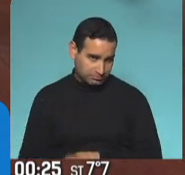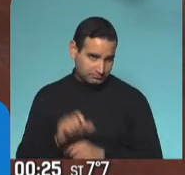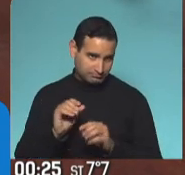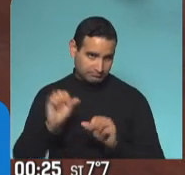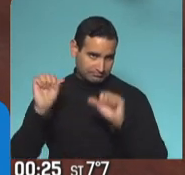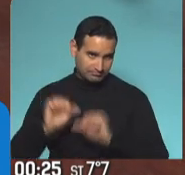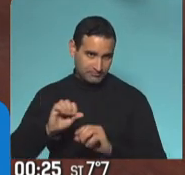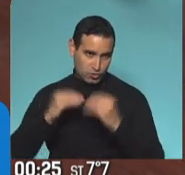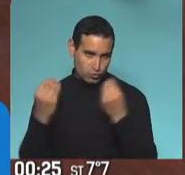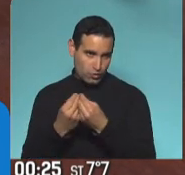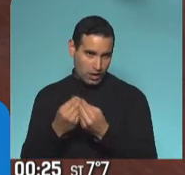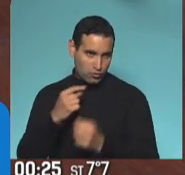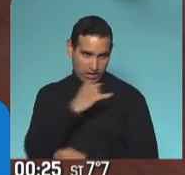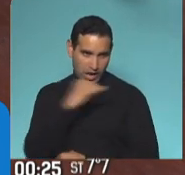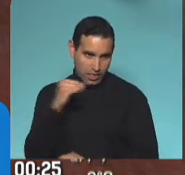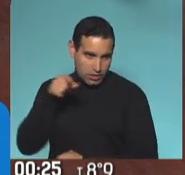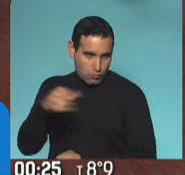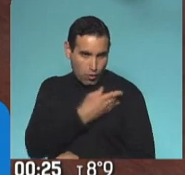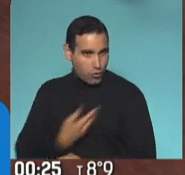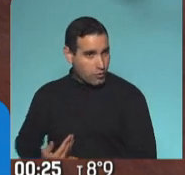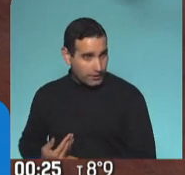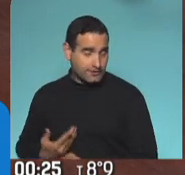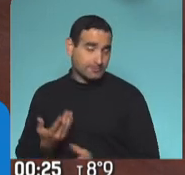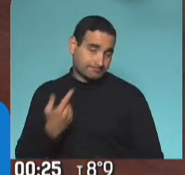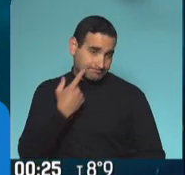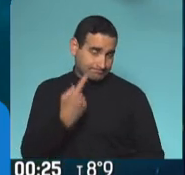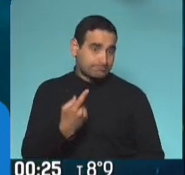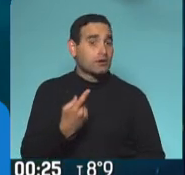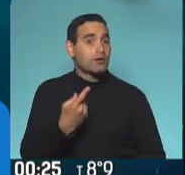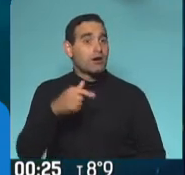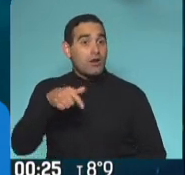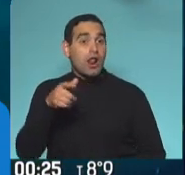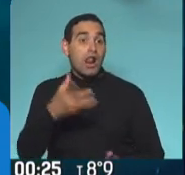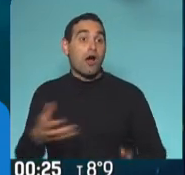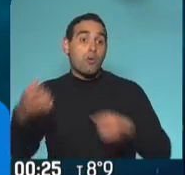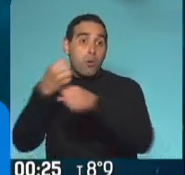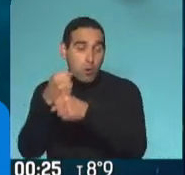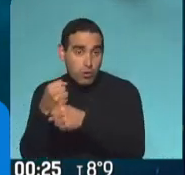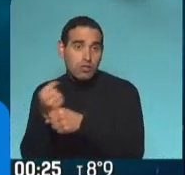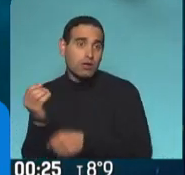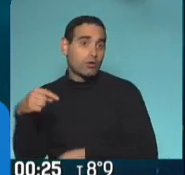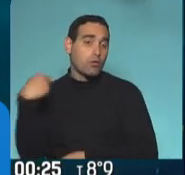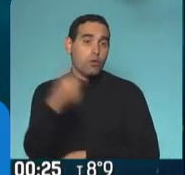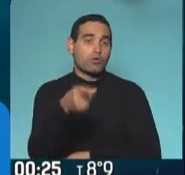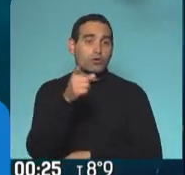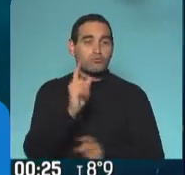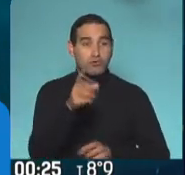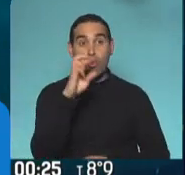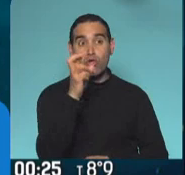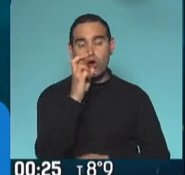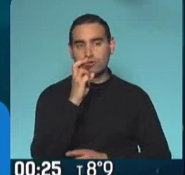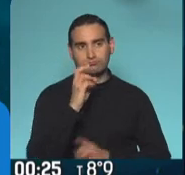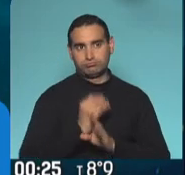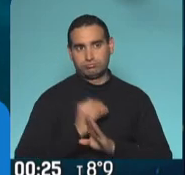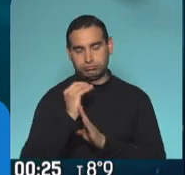viendo es la materialización de esas expectativas no cumplidas tanto en la bolsa por un lado como por el otro lado en el valor del dólar y